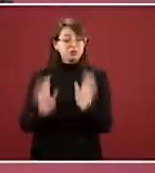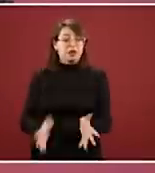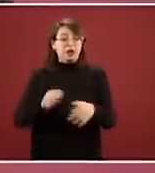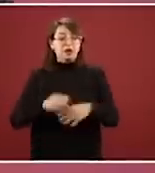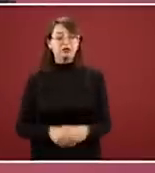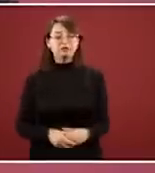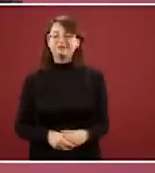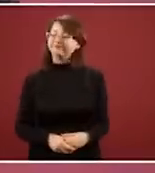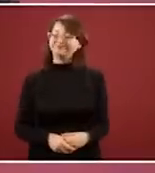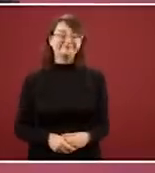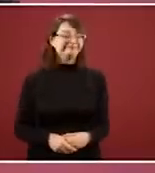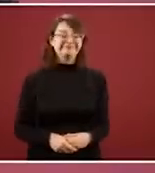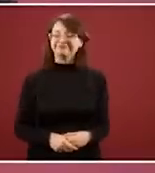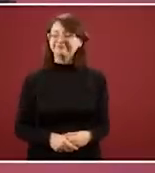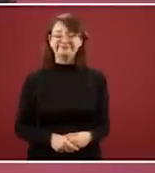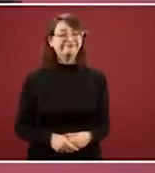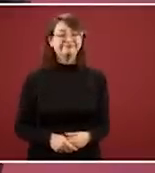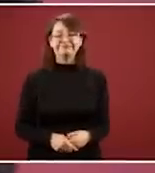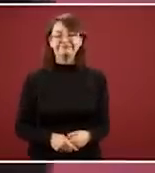Eso tiene que ver